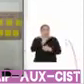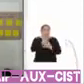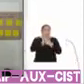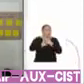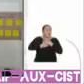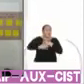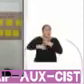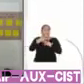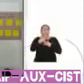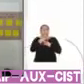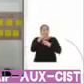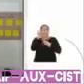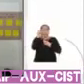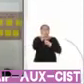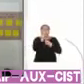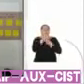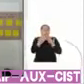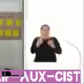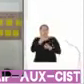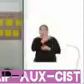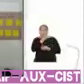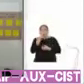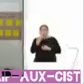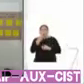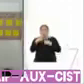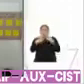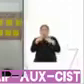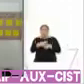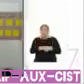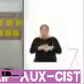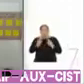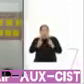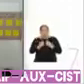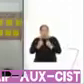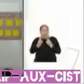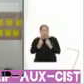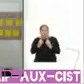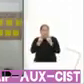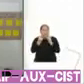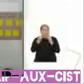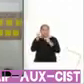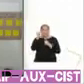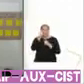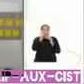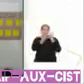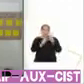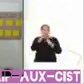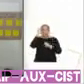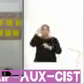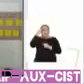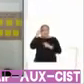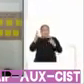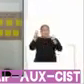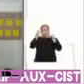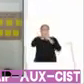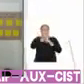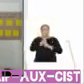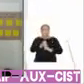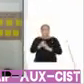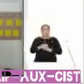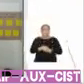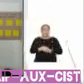pasión de que le gusta algo, de que quiere mejorar todavía, debería seguir intentándolo, intentándolo, porque esa persona sabe que puede lograrlo.